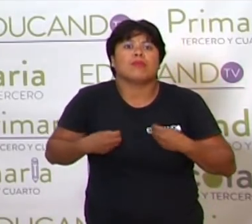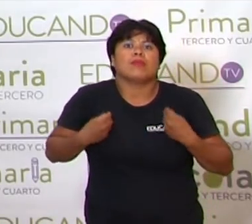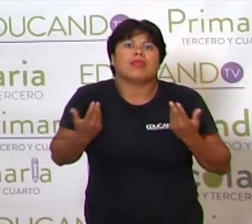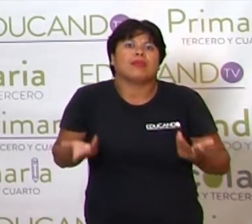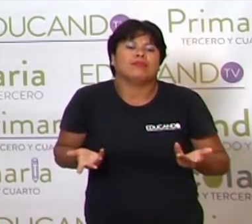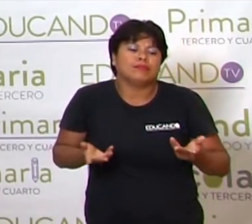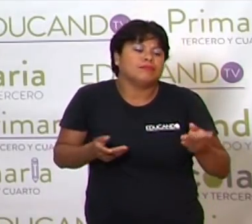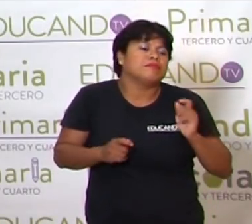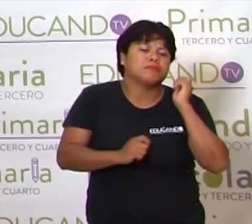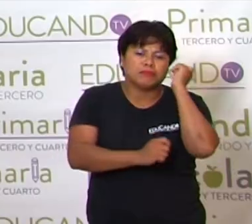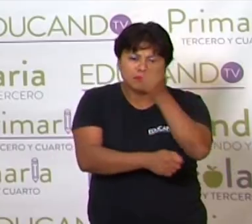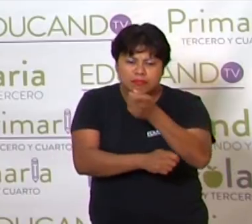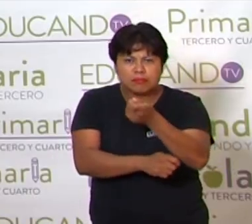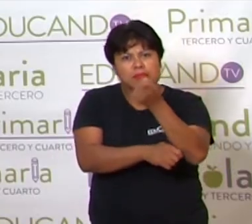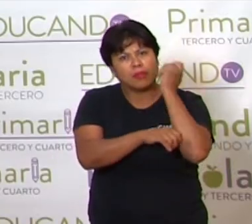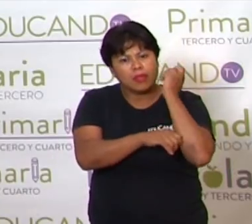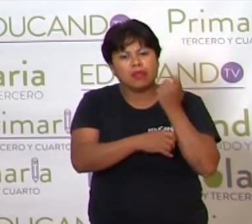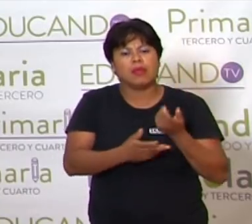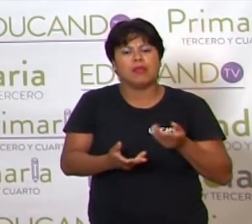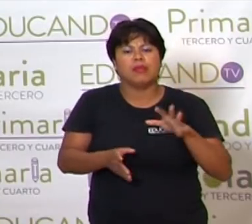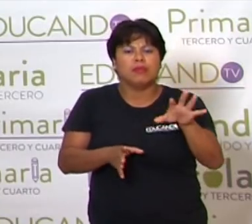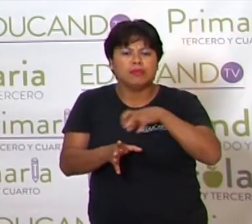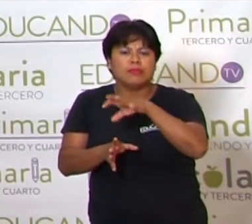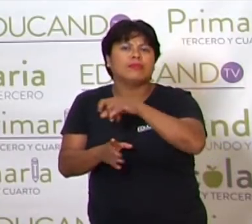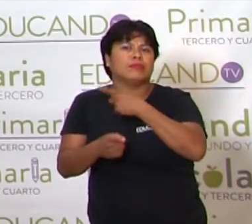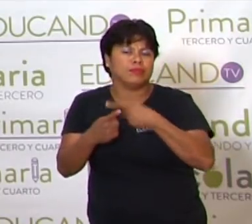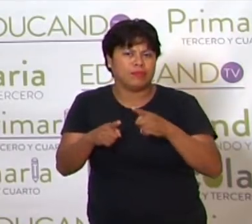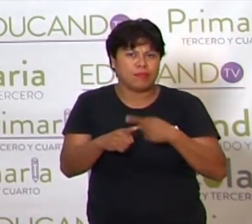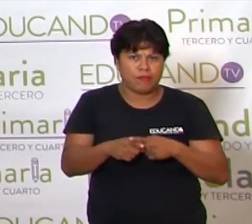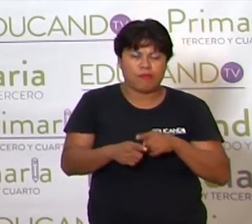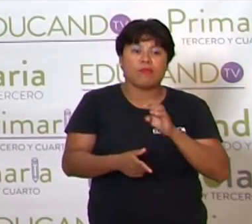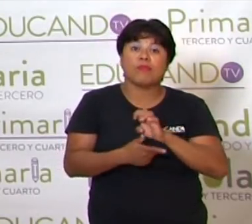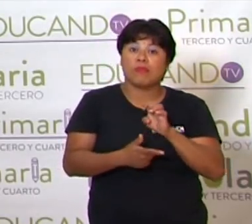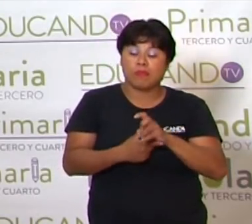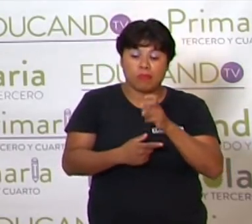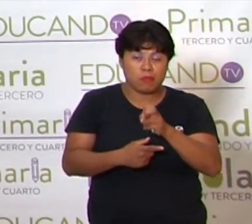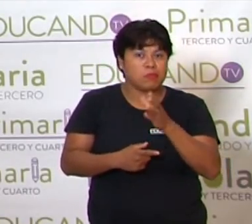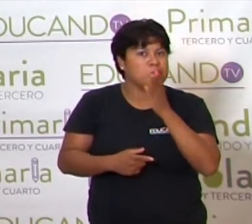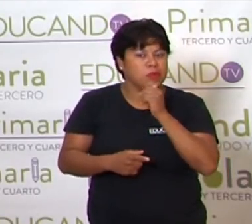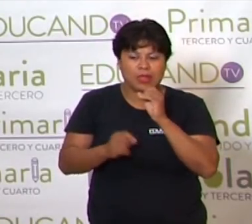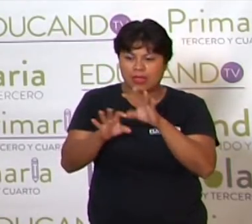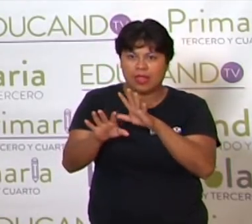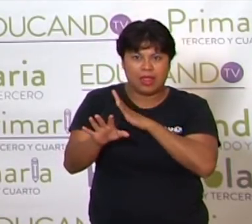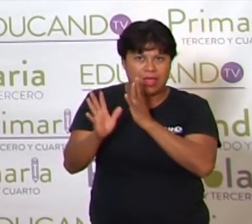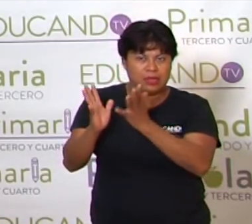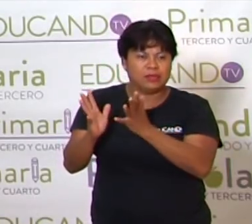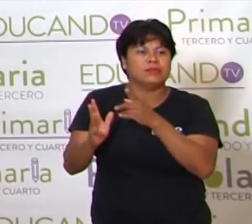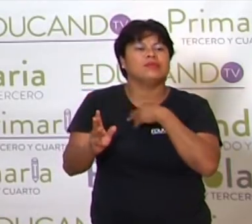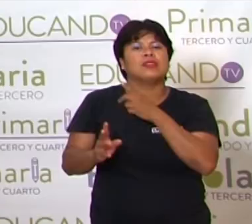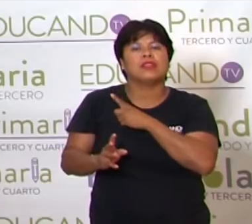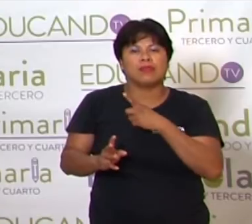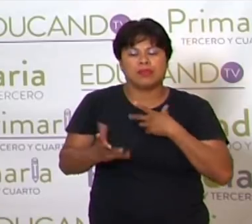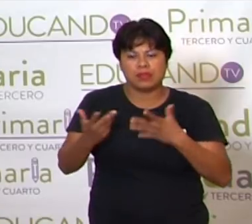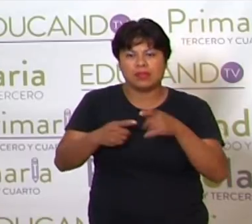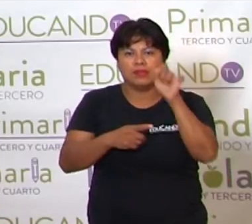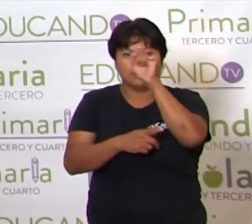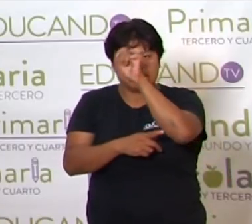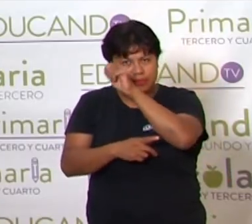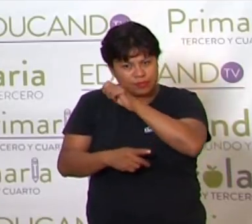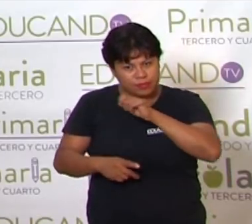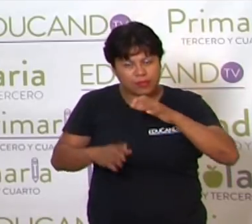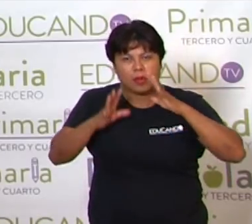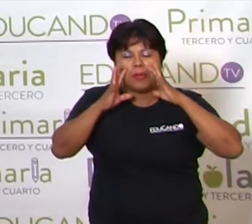de lo que pescaban y de lo que recolectaban. Entonces, pero eso no lo puedo dejar así, lo tengo que